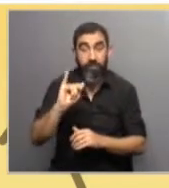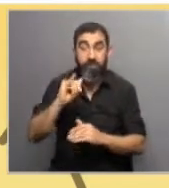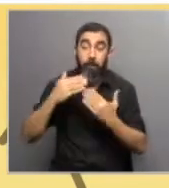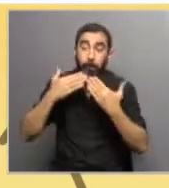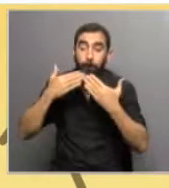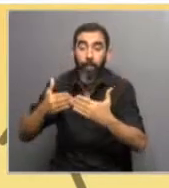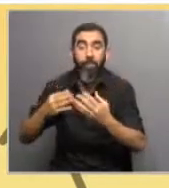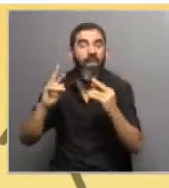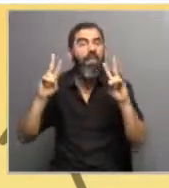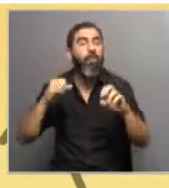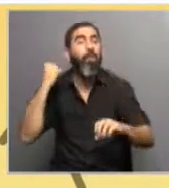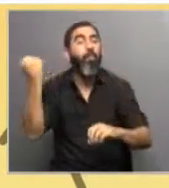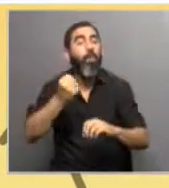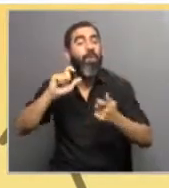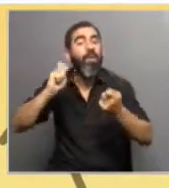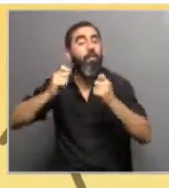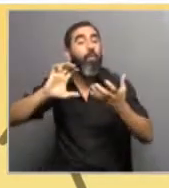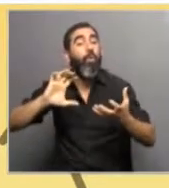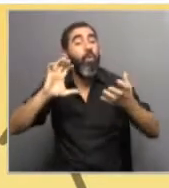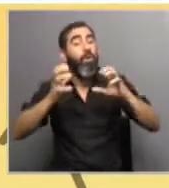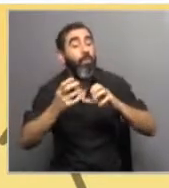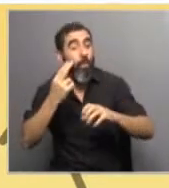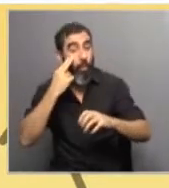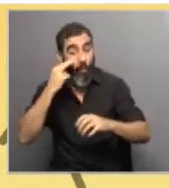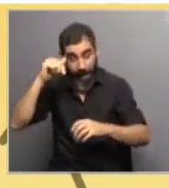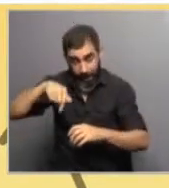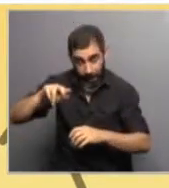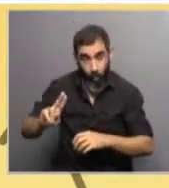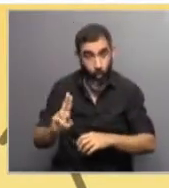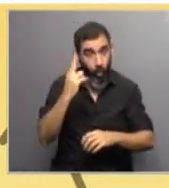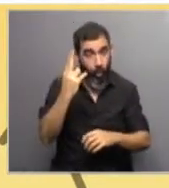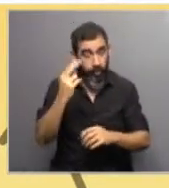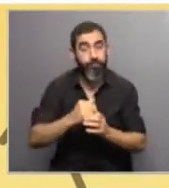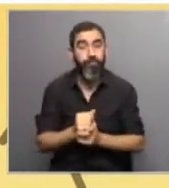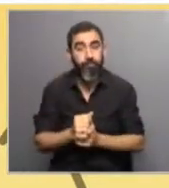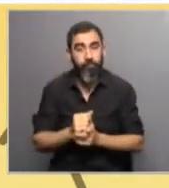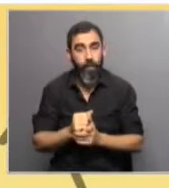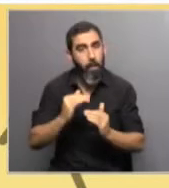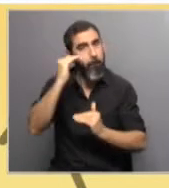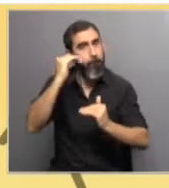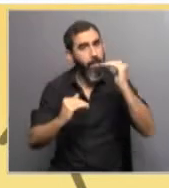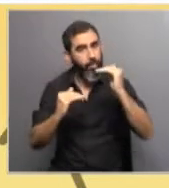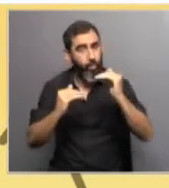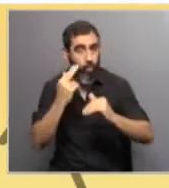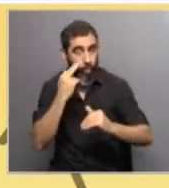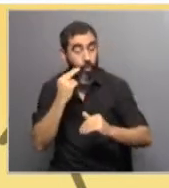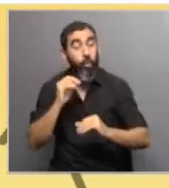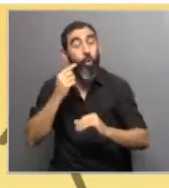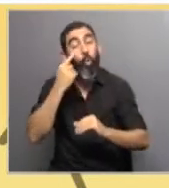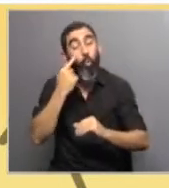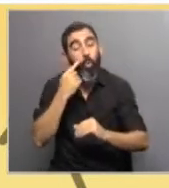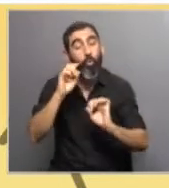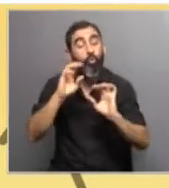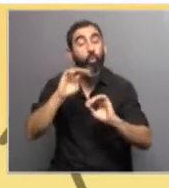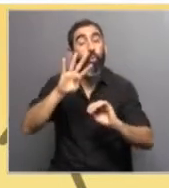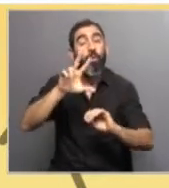pregunta sobre la importancia del cambio climático como problema en Uruguay, los datos descienden de manera alarmante. Solo el 43%